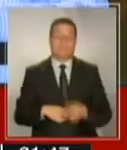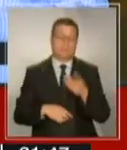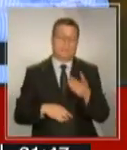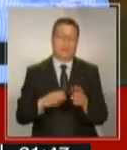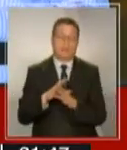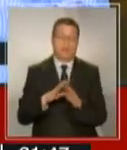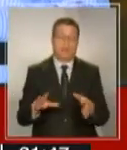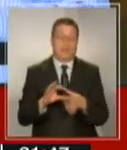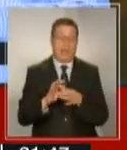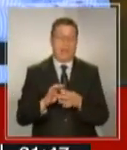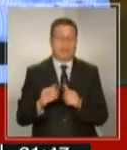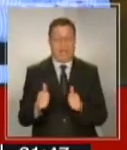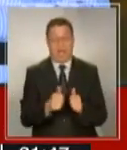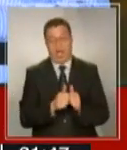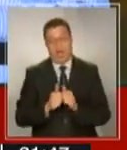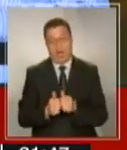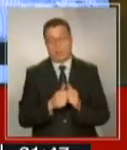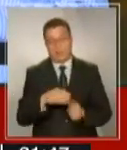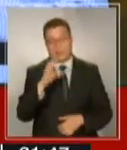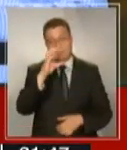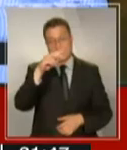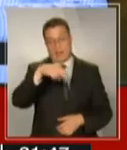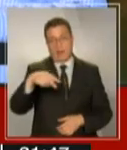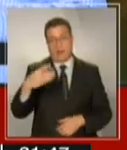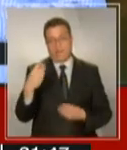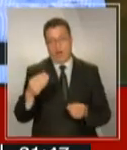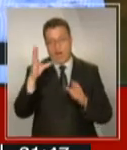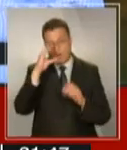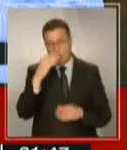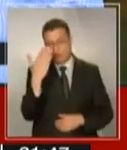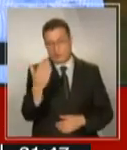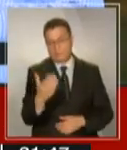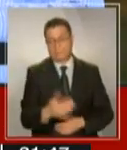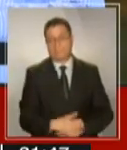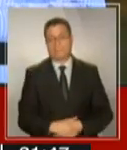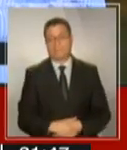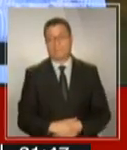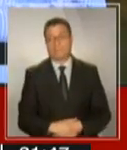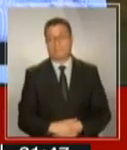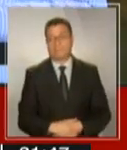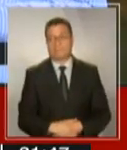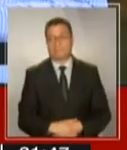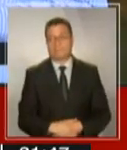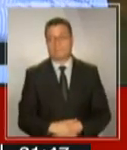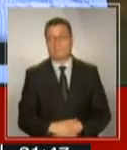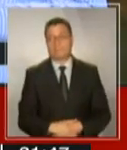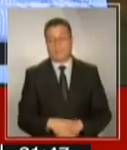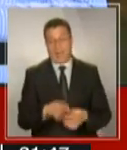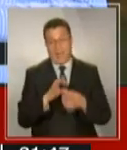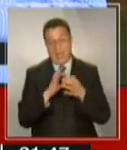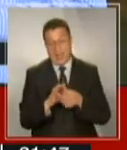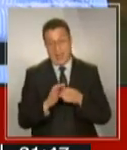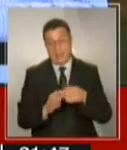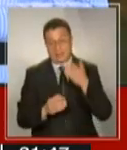Bequedad, muchísimas gracias por habernos acompañado en CNN Prime. Que tenga muy buenas noches. pensaba decir, alcalde. Muchas gracias, Mónica. Muy buenas noches.